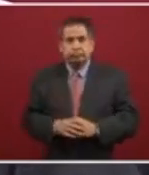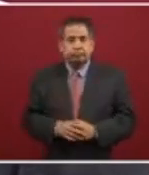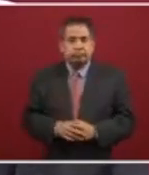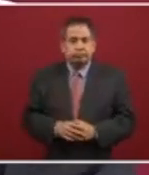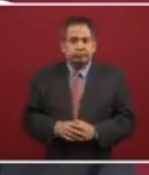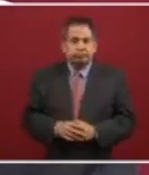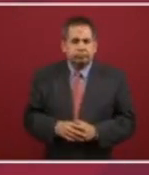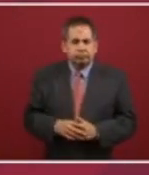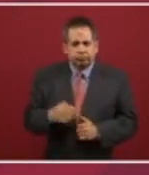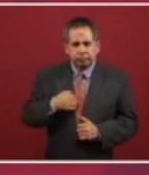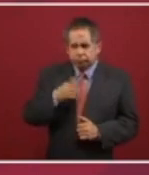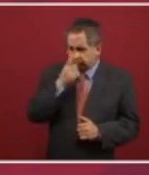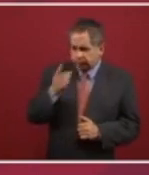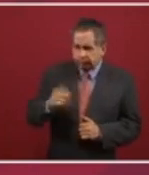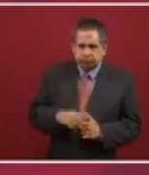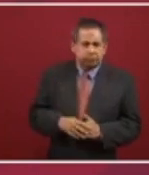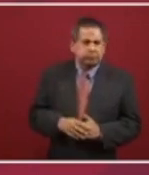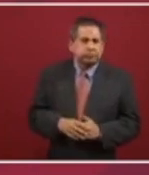Les dije,